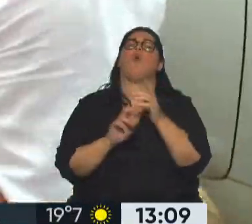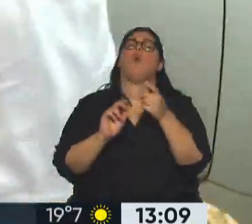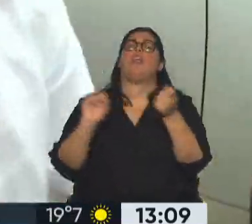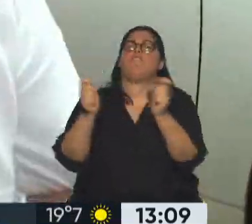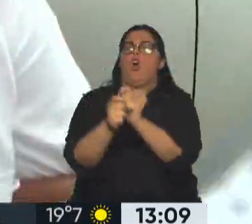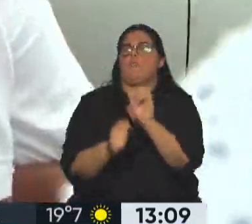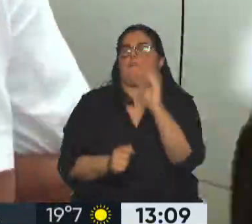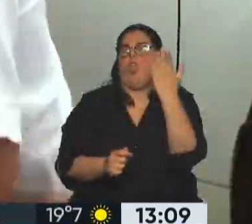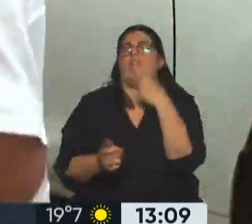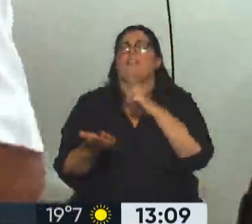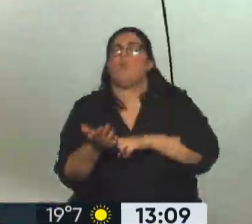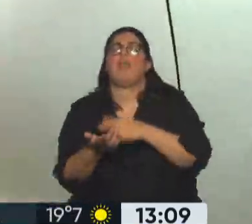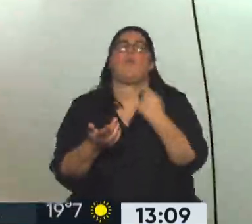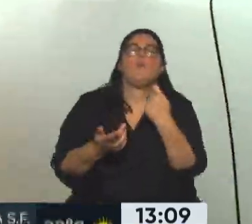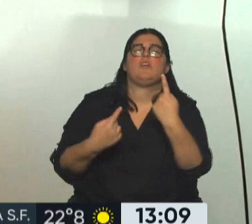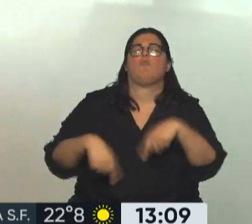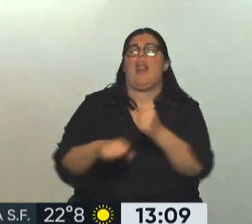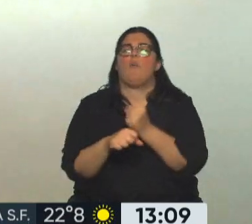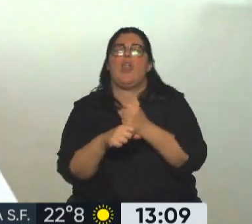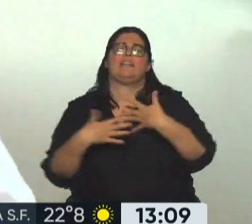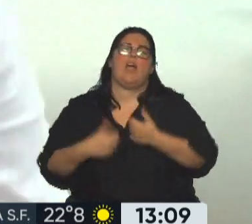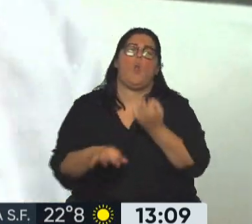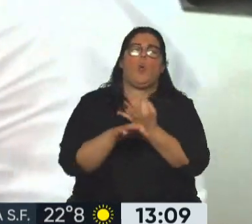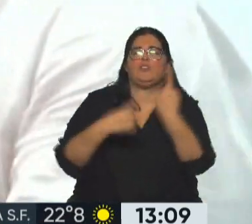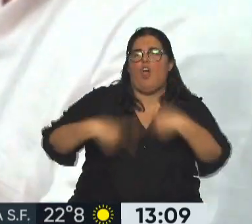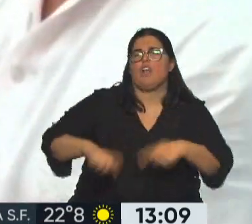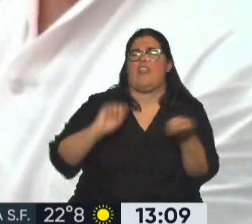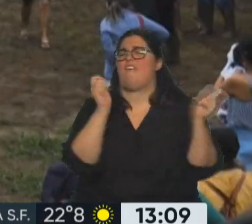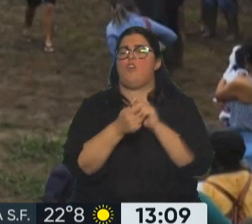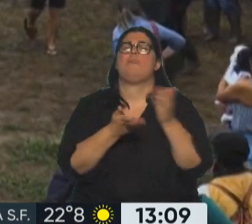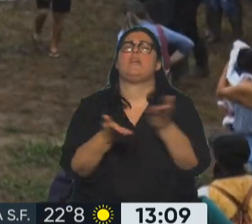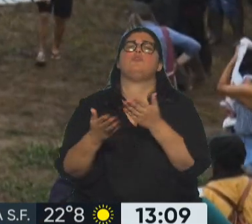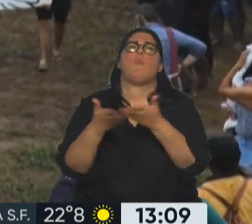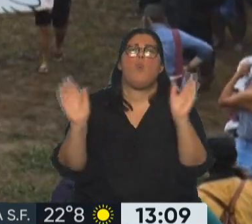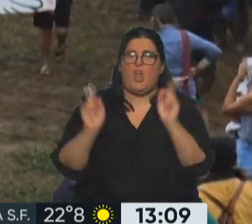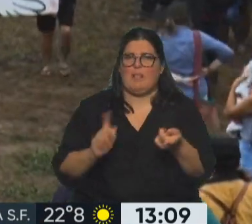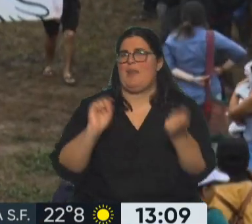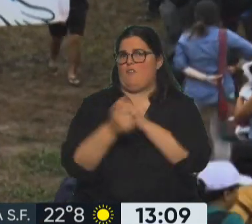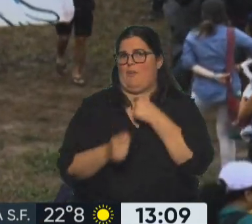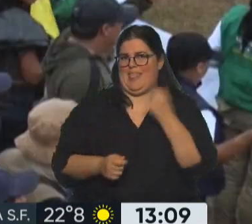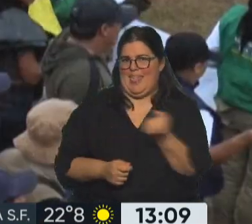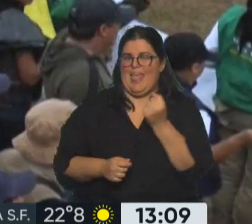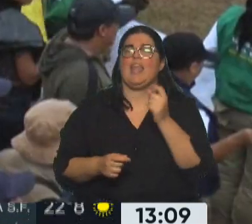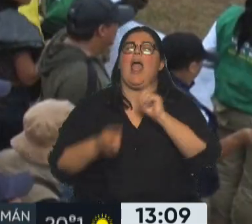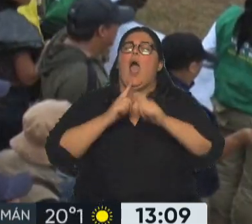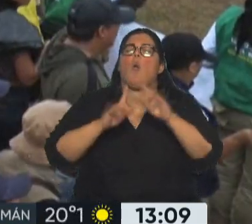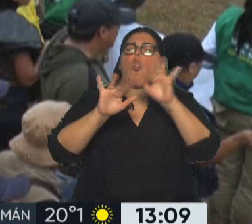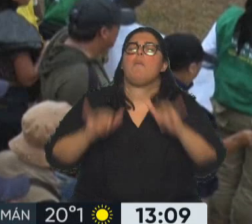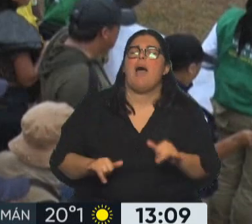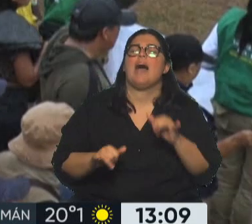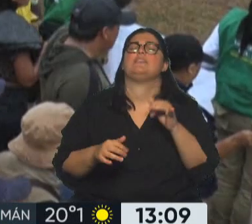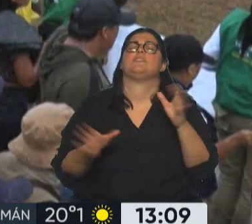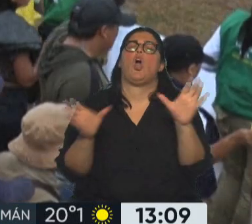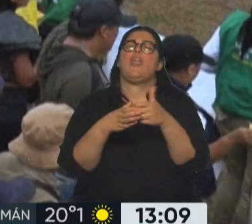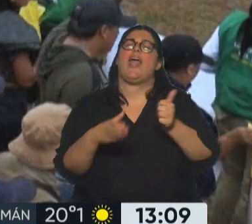reformas, tributaria, previsional, laboral, de salud, educación y servicios públicos, a la vez que busca firmar acuerdos de paz con el Ejército de